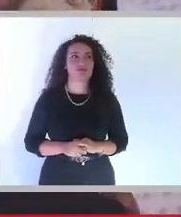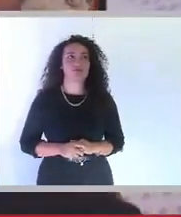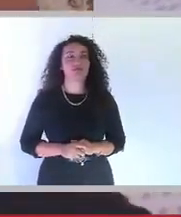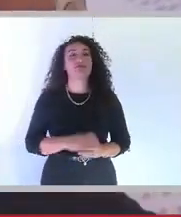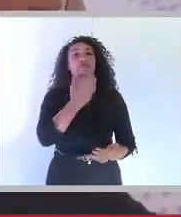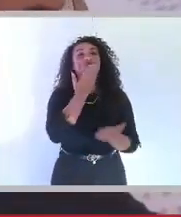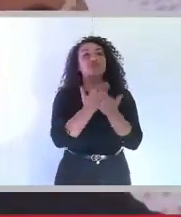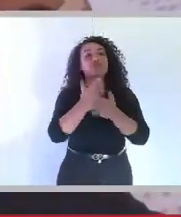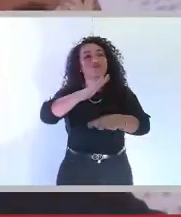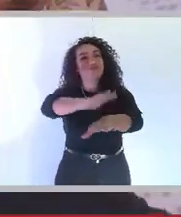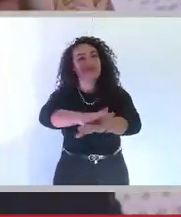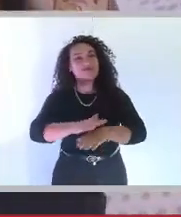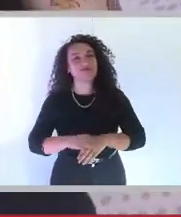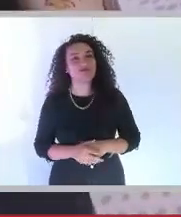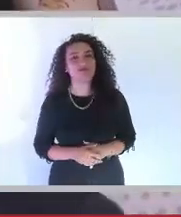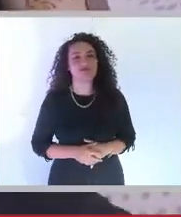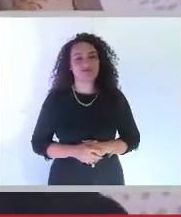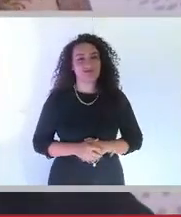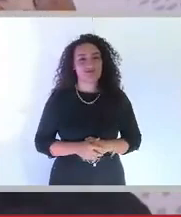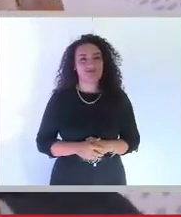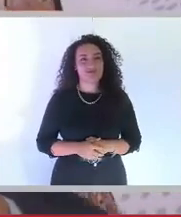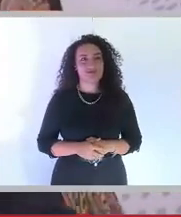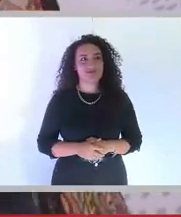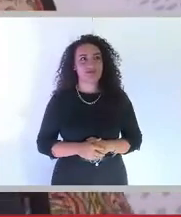Muy buenas tardes.